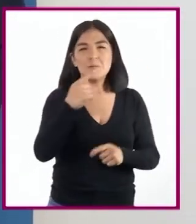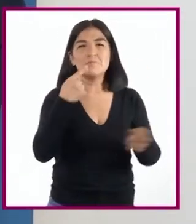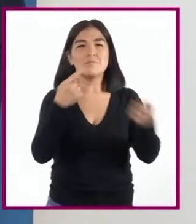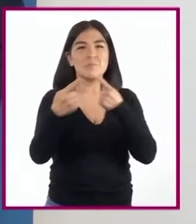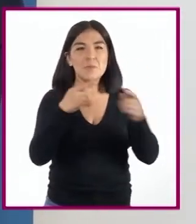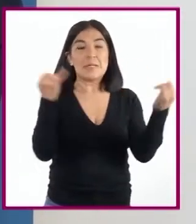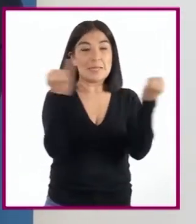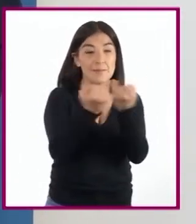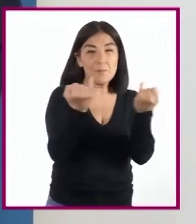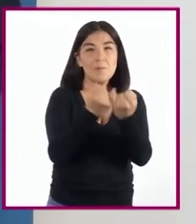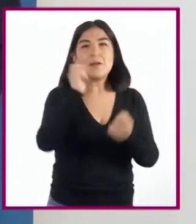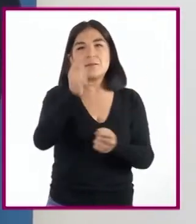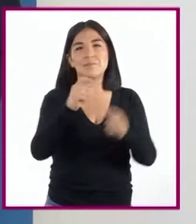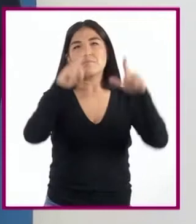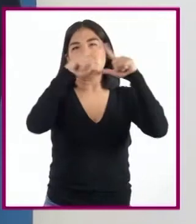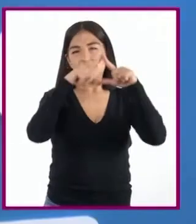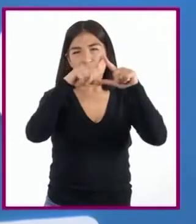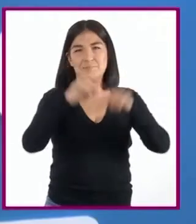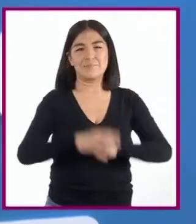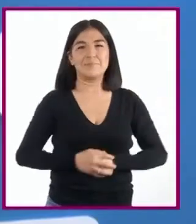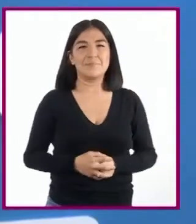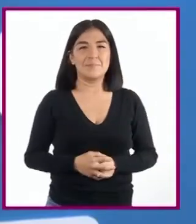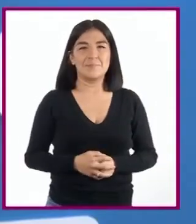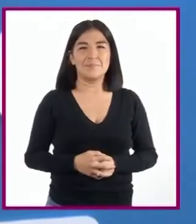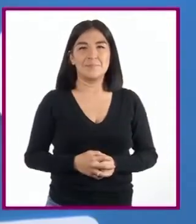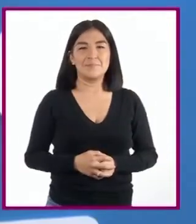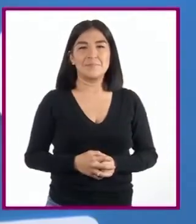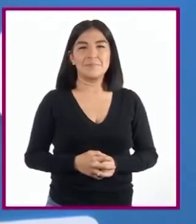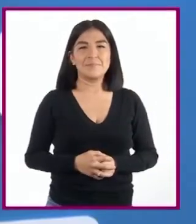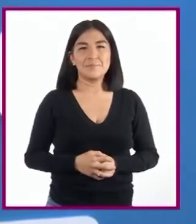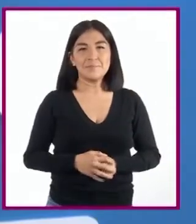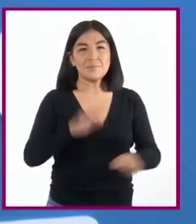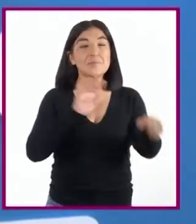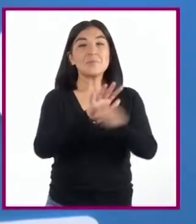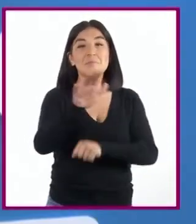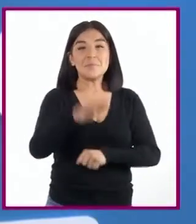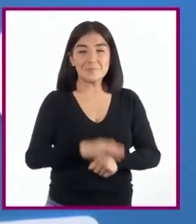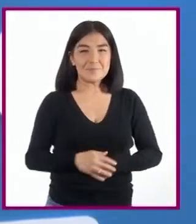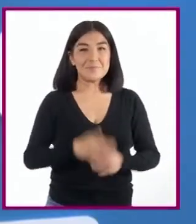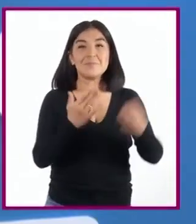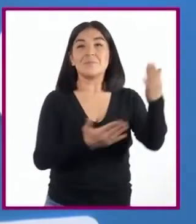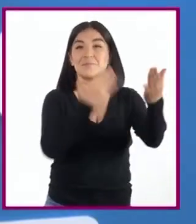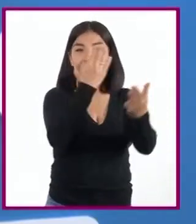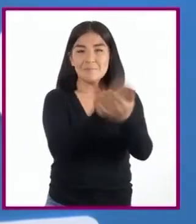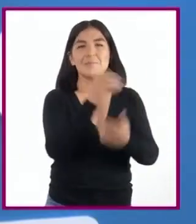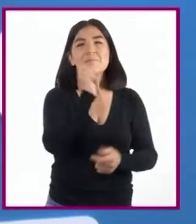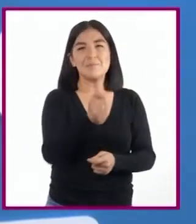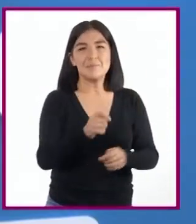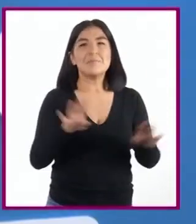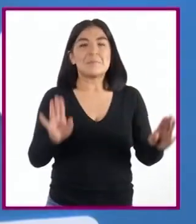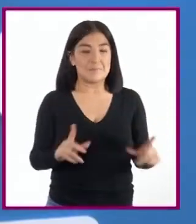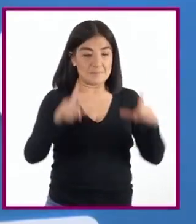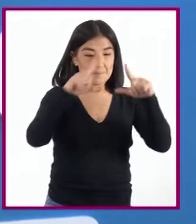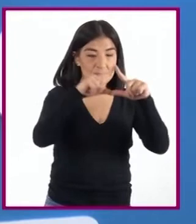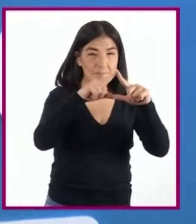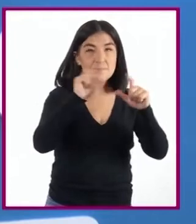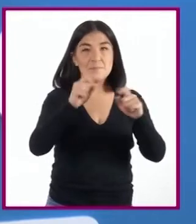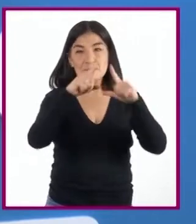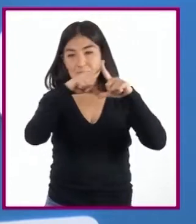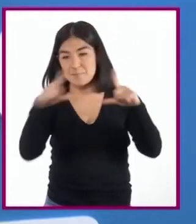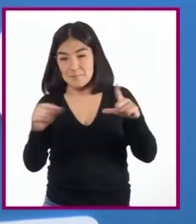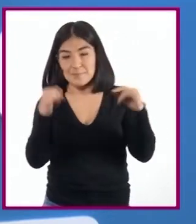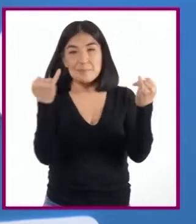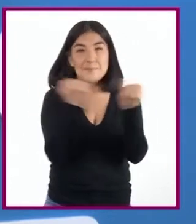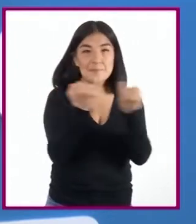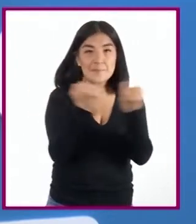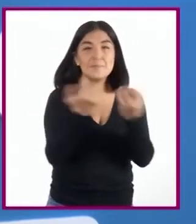de congruencia de triángulos. El propósito es aplicar los criterios de congruencia de triángulos